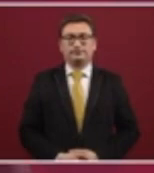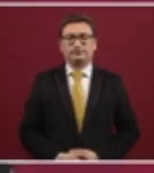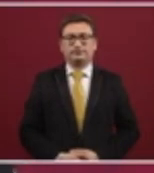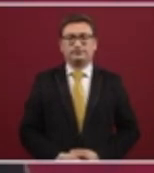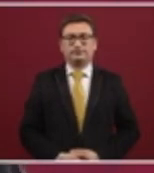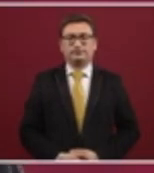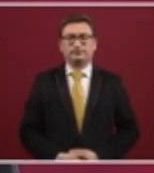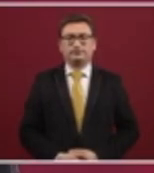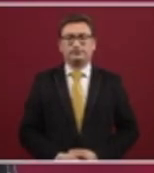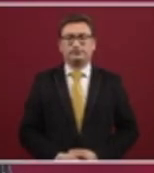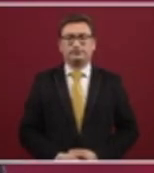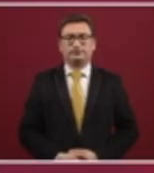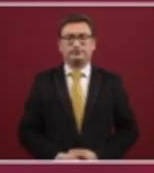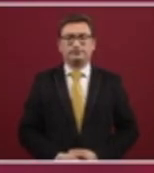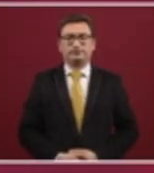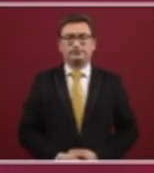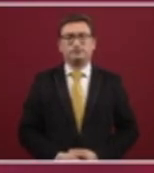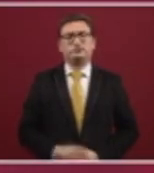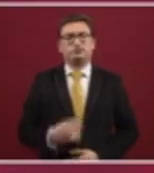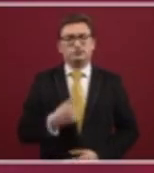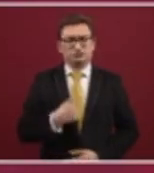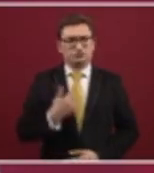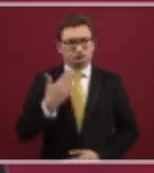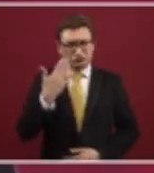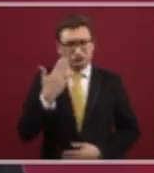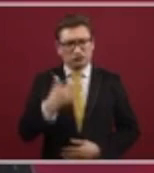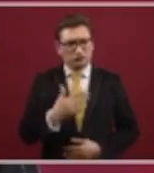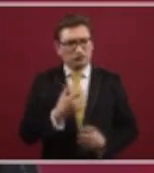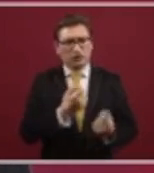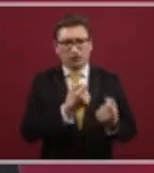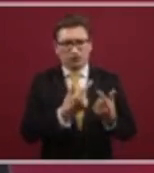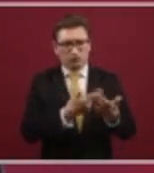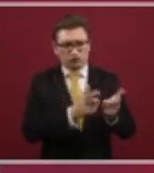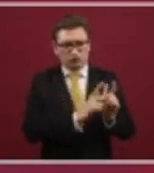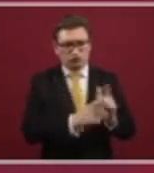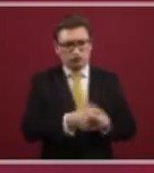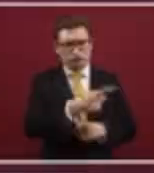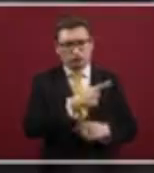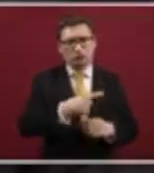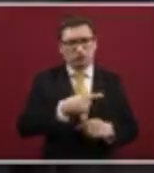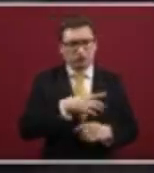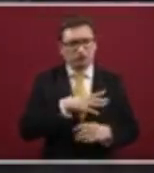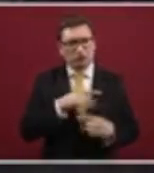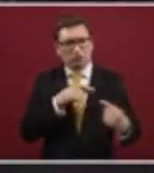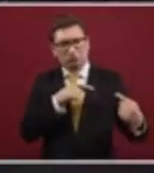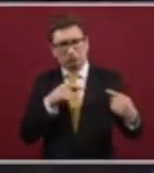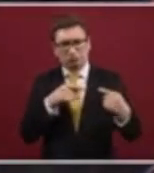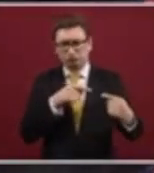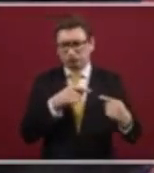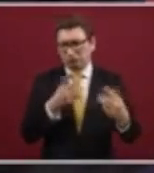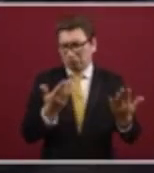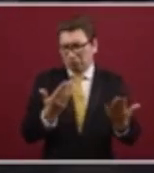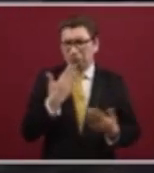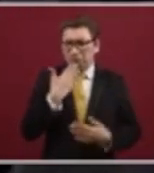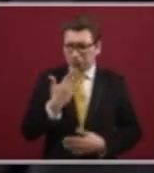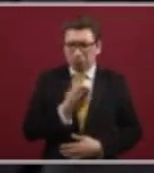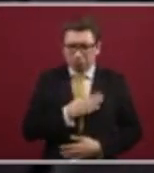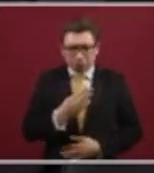que hay oposición, y qué bueno, y que tengan una visión